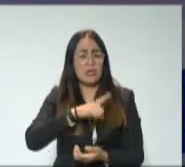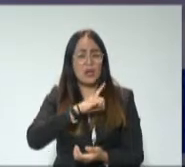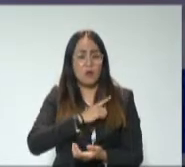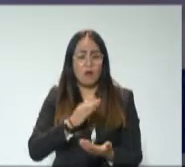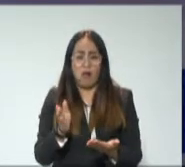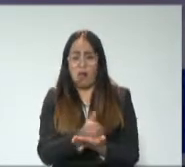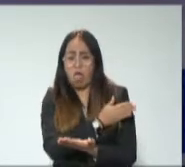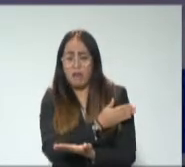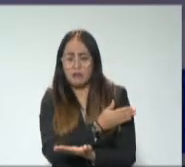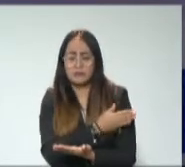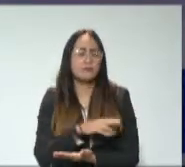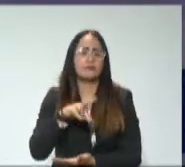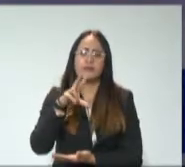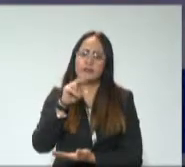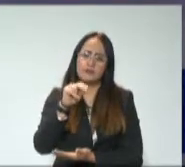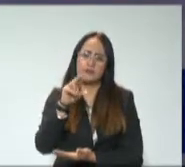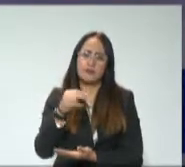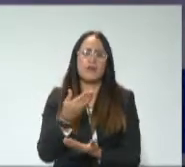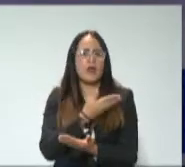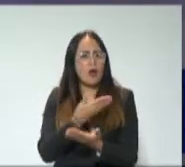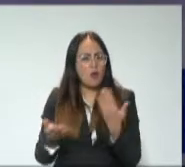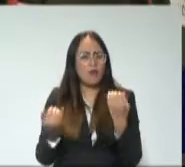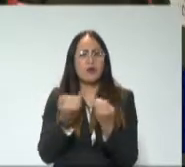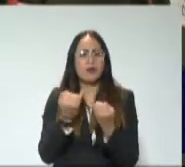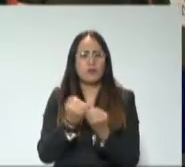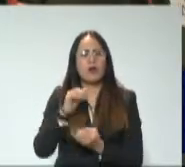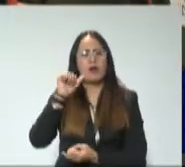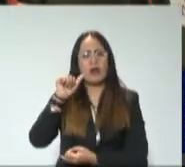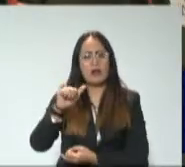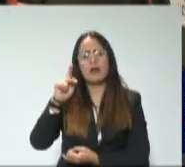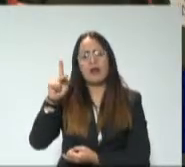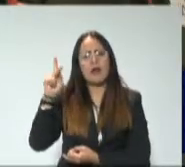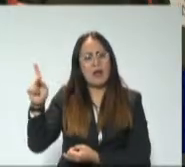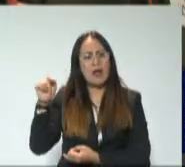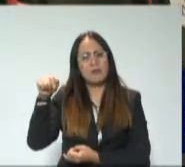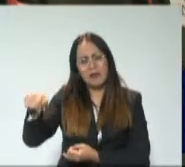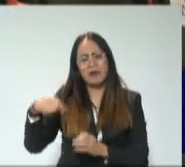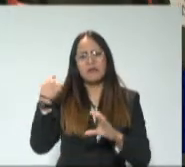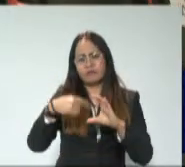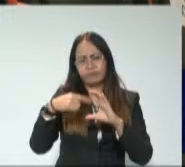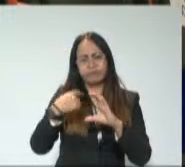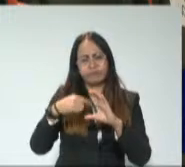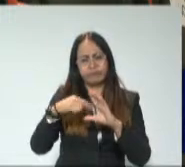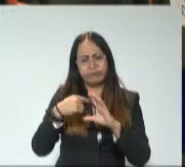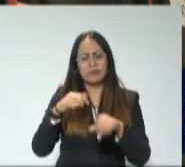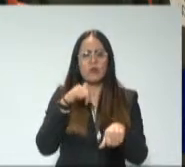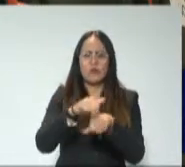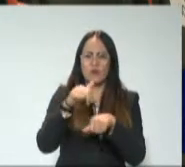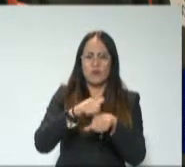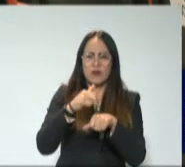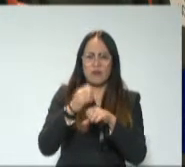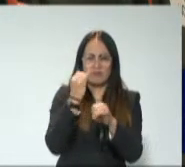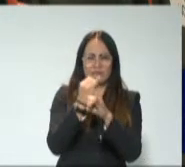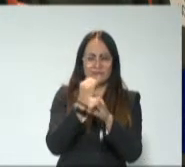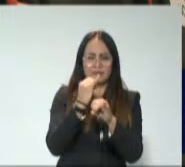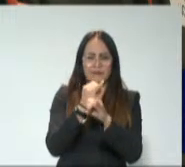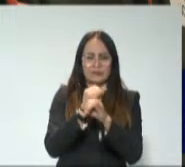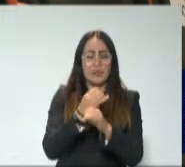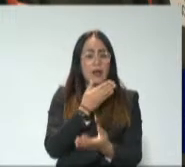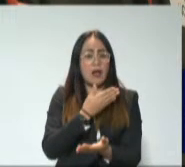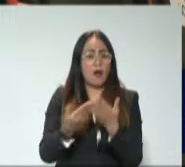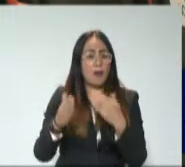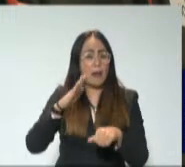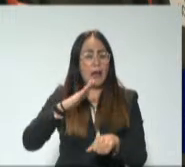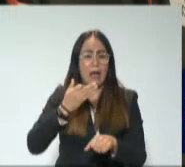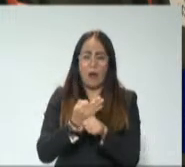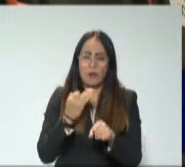pues en esta esfera encontramos la aplicación y utilidad del expediente electrónico inclusive y ahora más que en